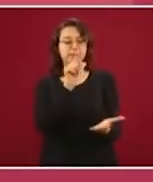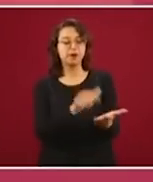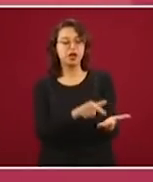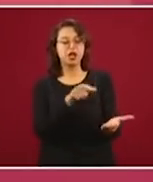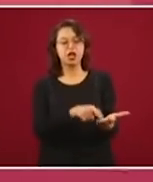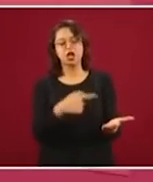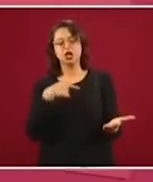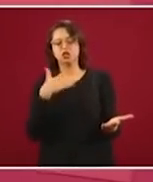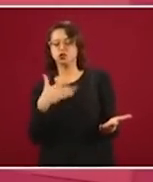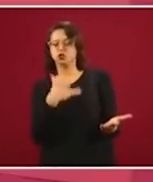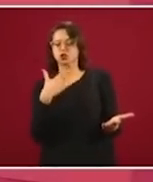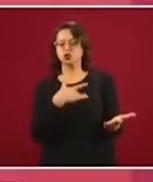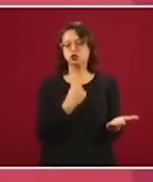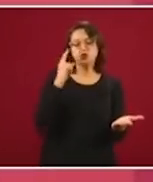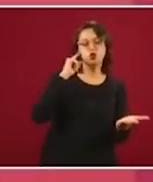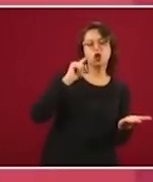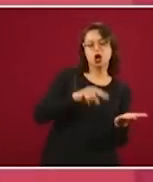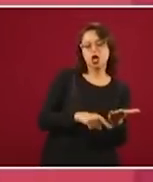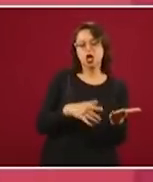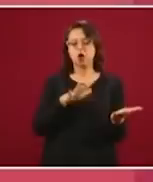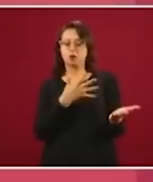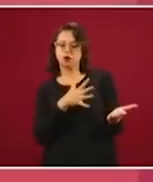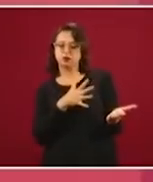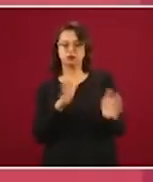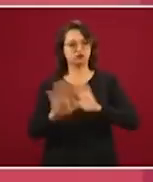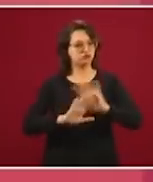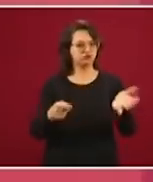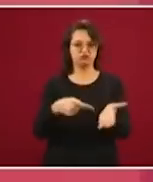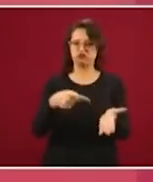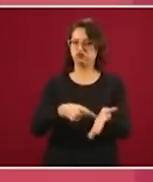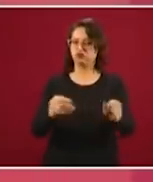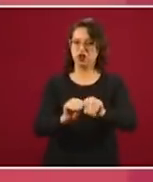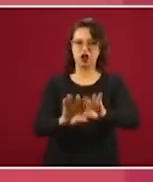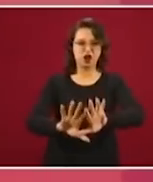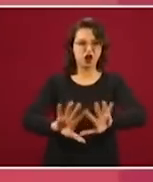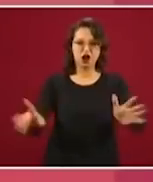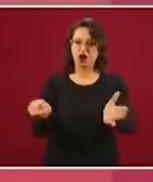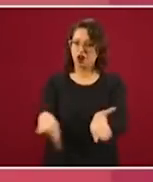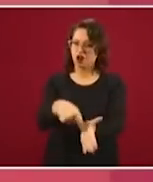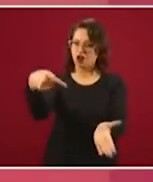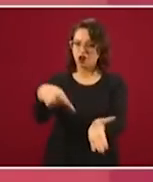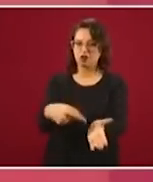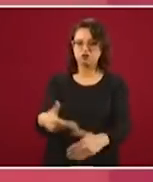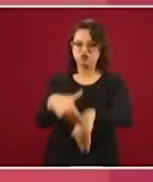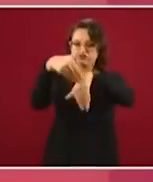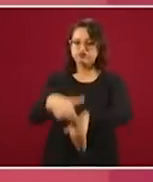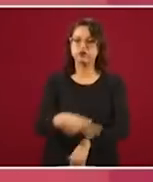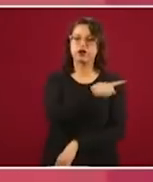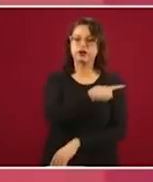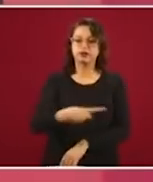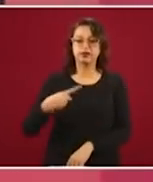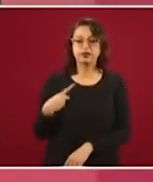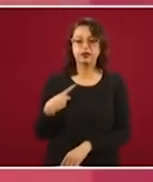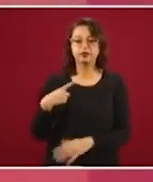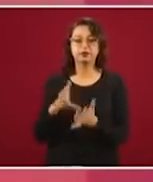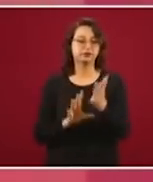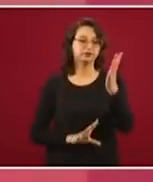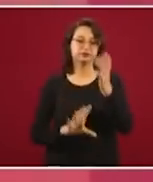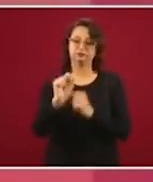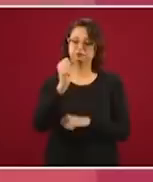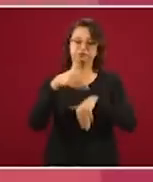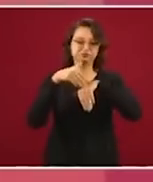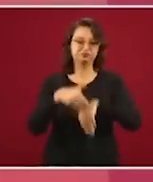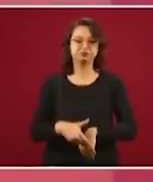sino que se ajuste, ¿sí?, al espíritu y a la letra de la